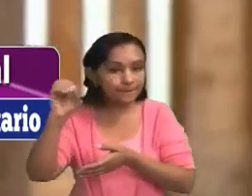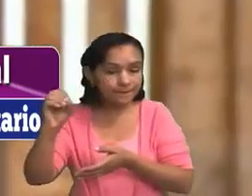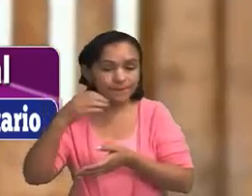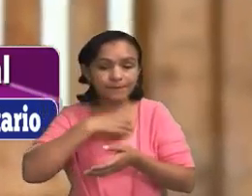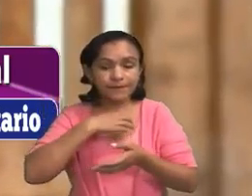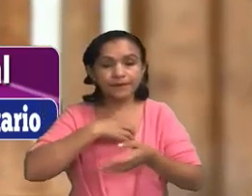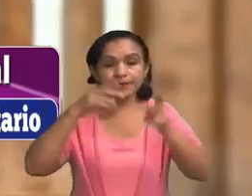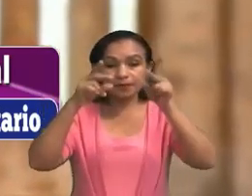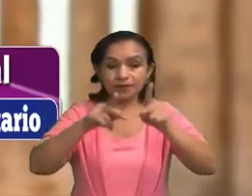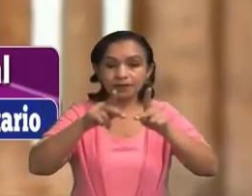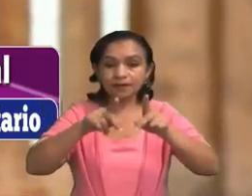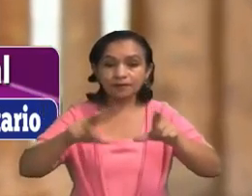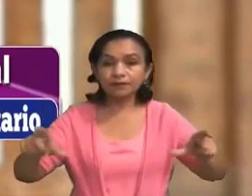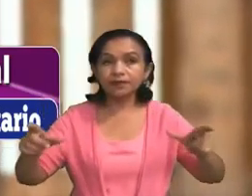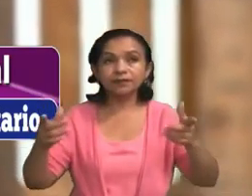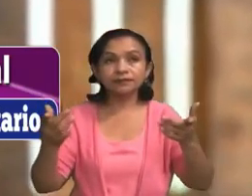planes